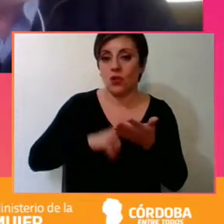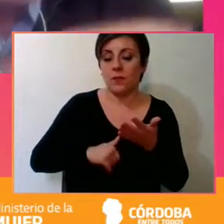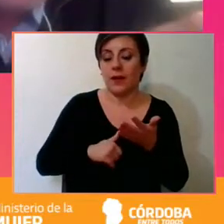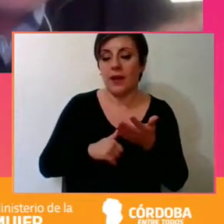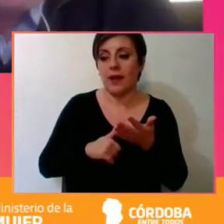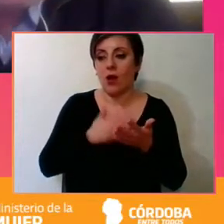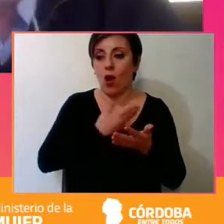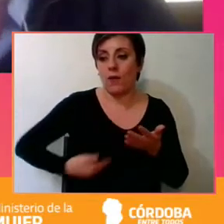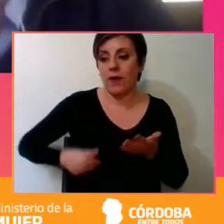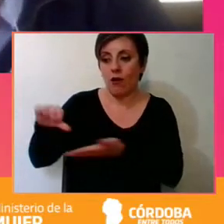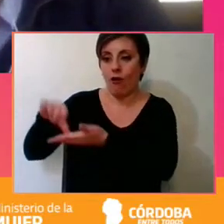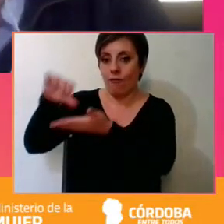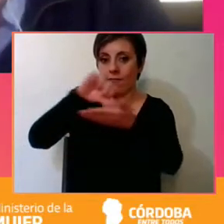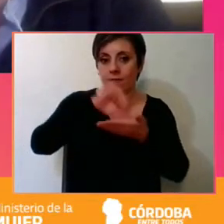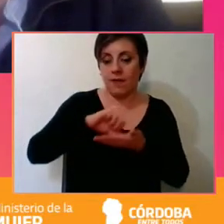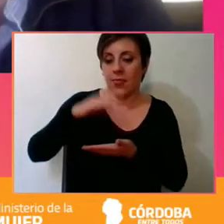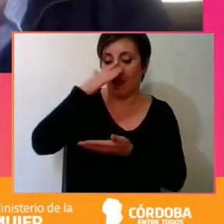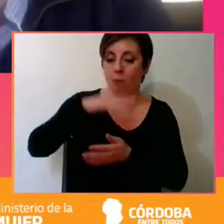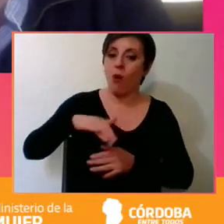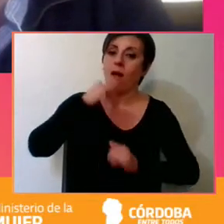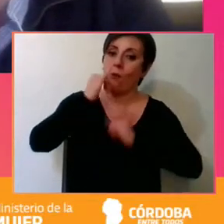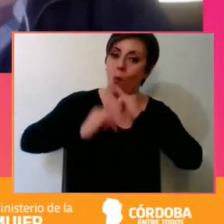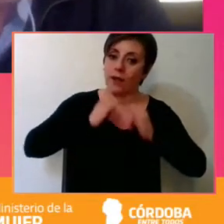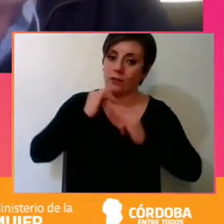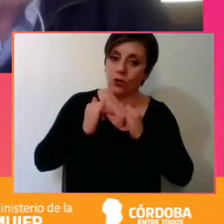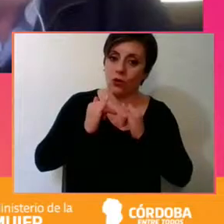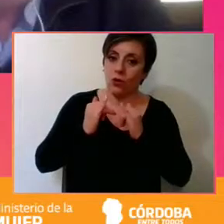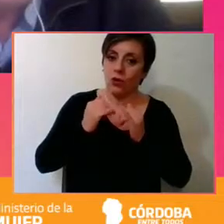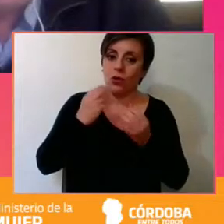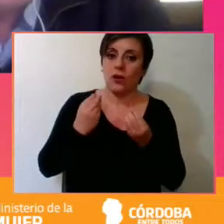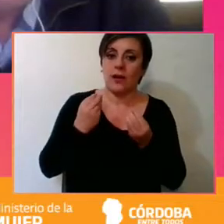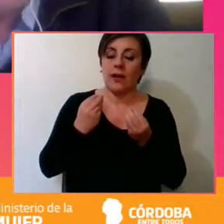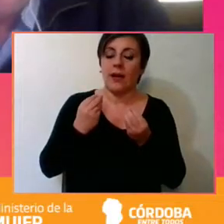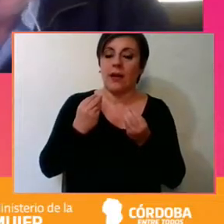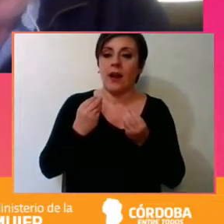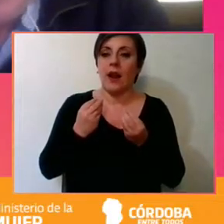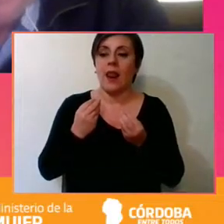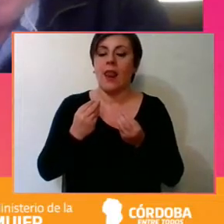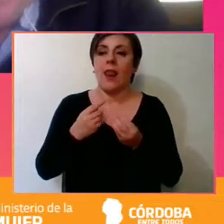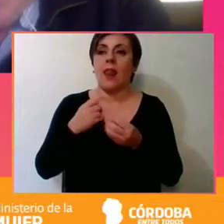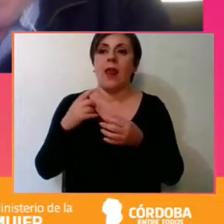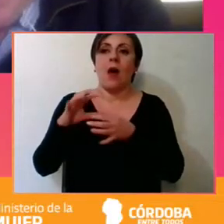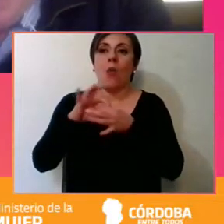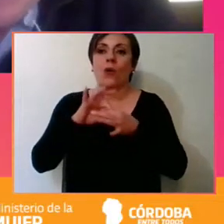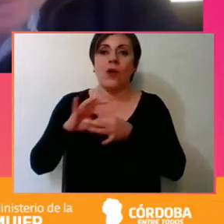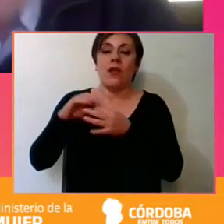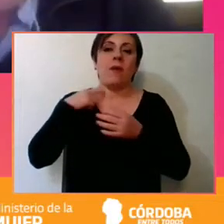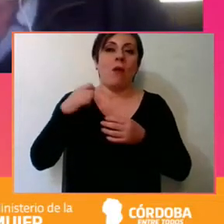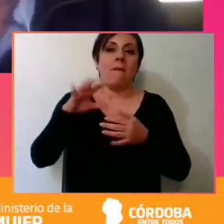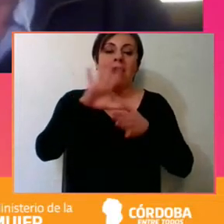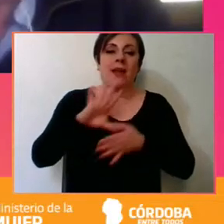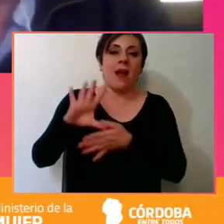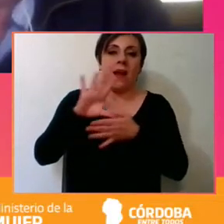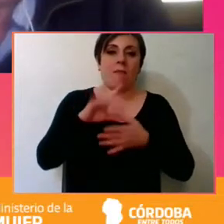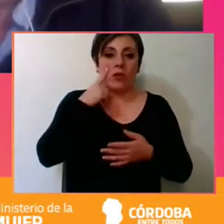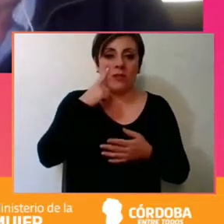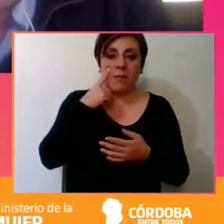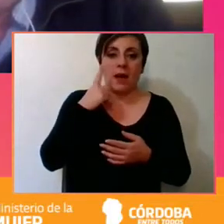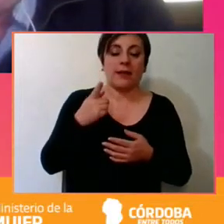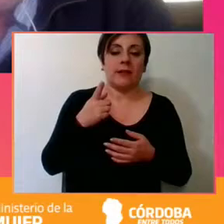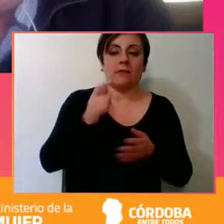y finalizaré comentándoles qué es lo que la Unión Iberoamericana de Municipalistas ha diseñado dentro de sus